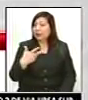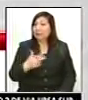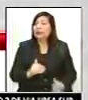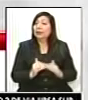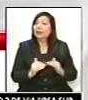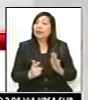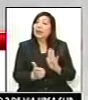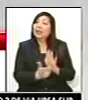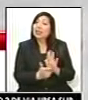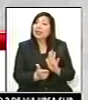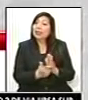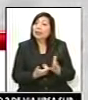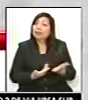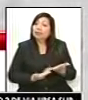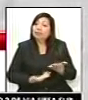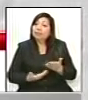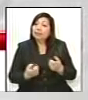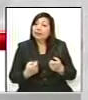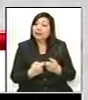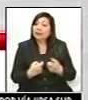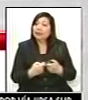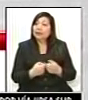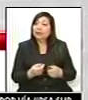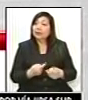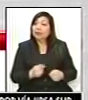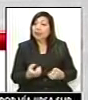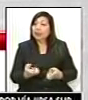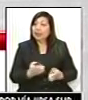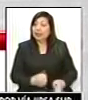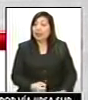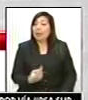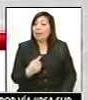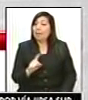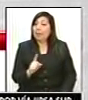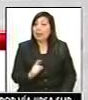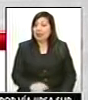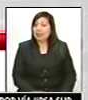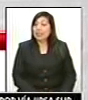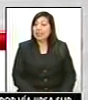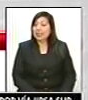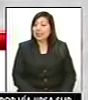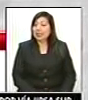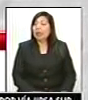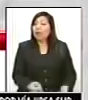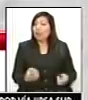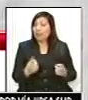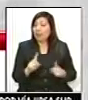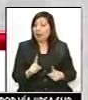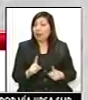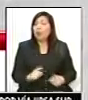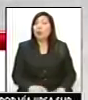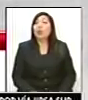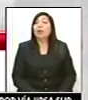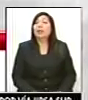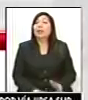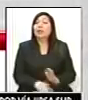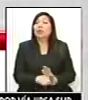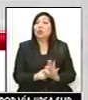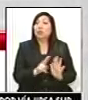marco legal, el comercializador de energía y las pérdidas económicas para Electroperú. De acuerdo a lo establecido en la